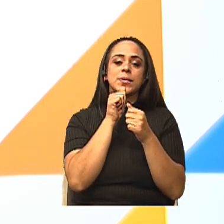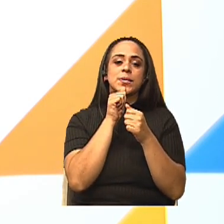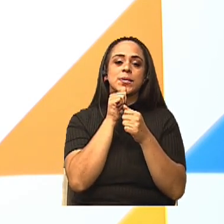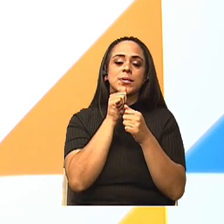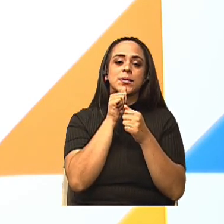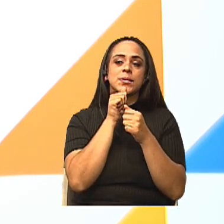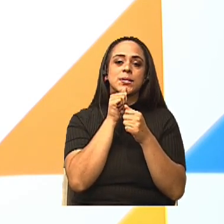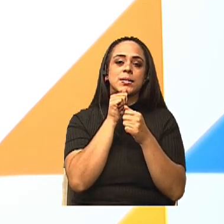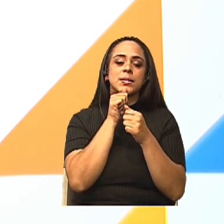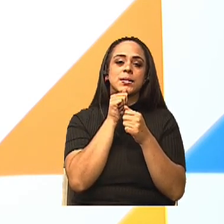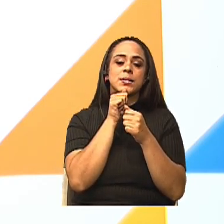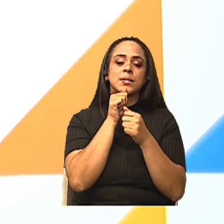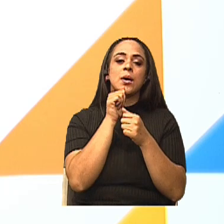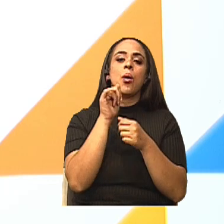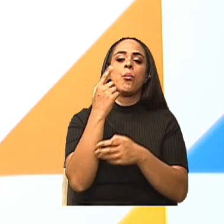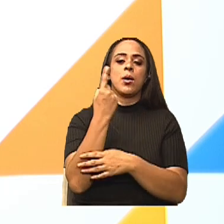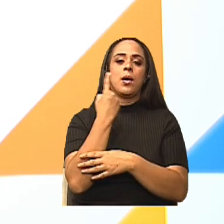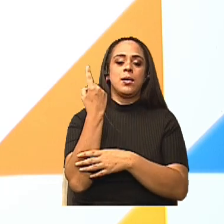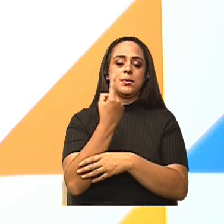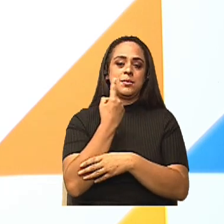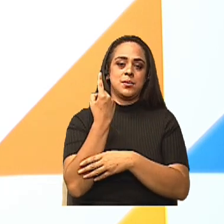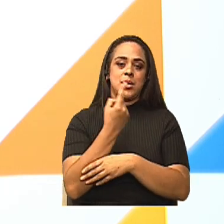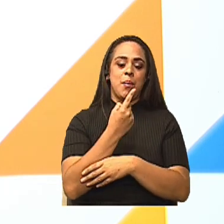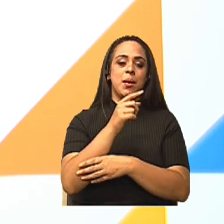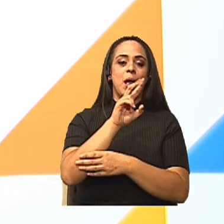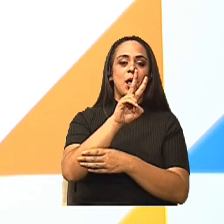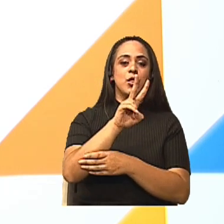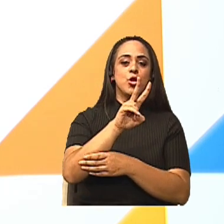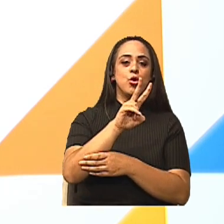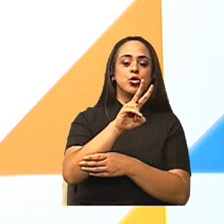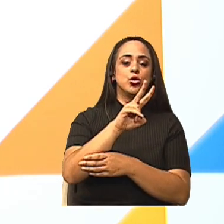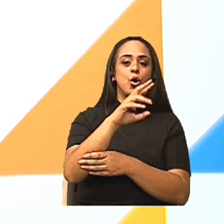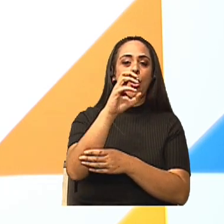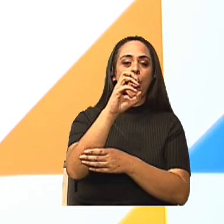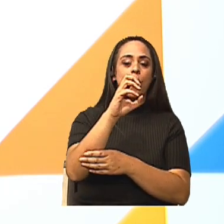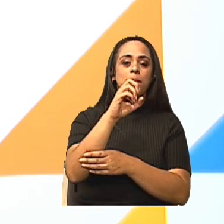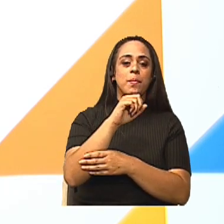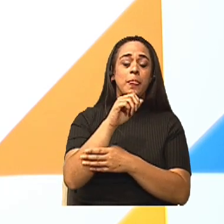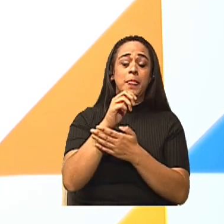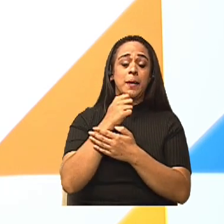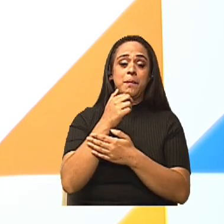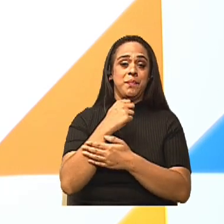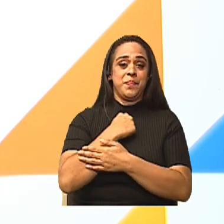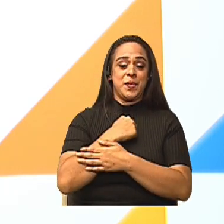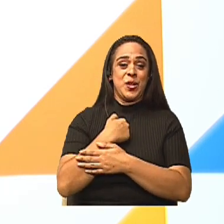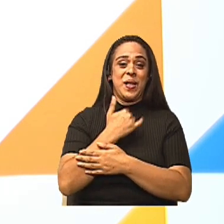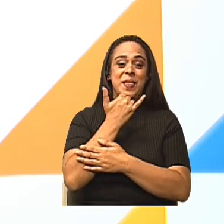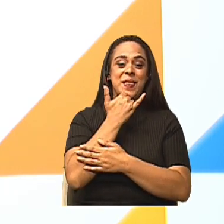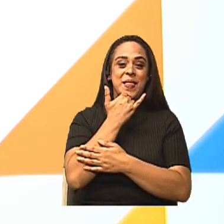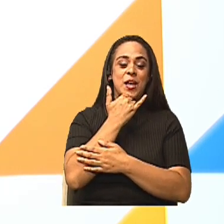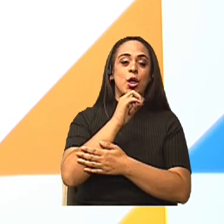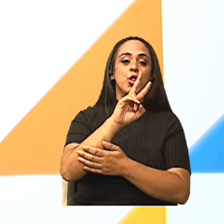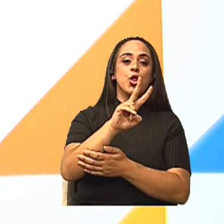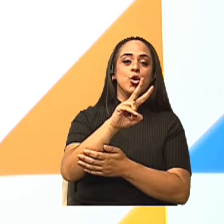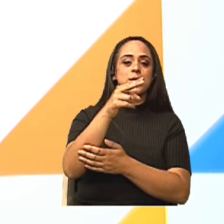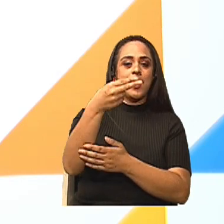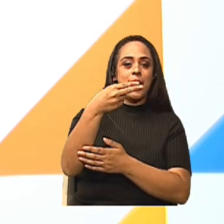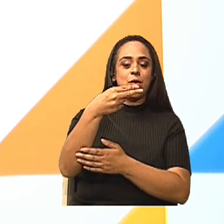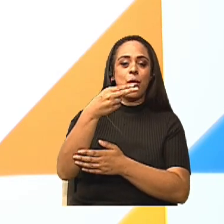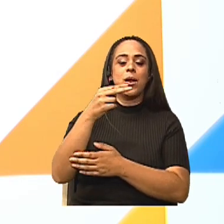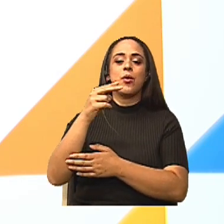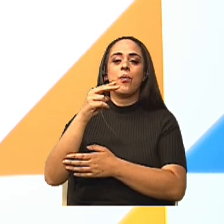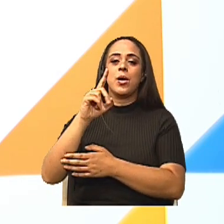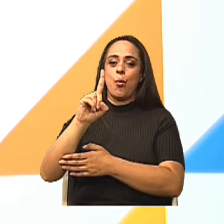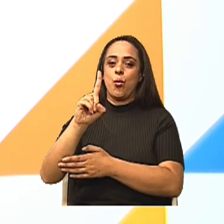una sustancia pura porque siempre va a ser dos átomos de oxígeno, perdón, disculpen, me equivoqué, dos átomos de hidrógeno y un átomo de